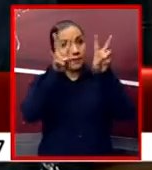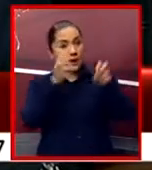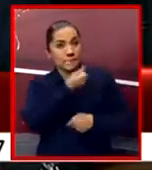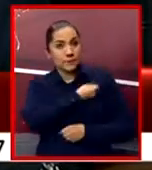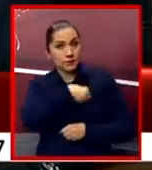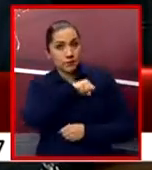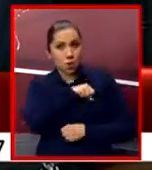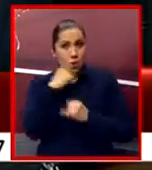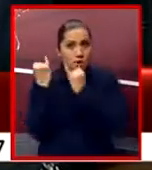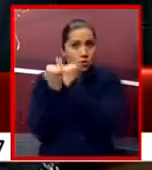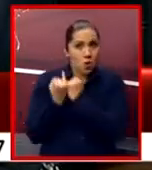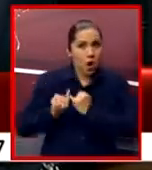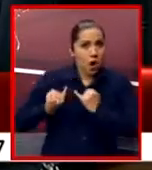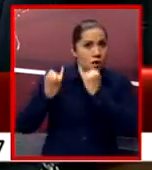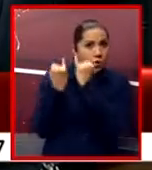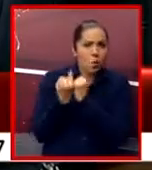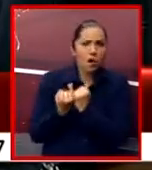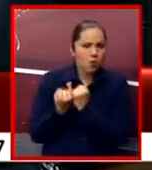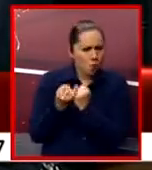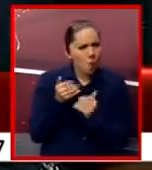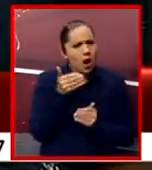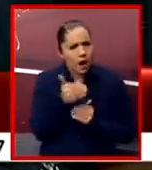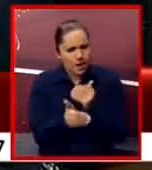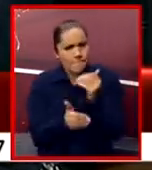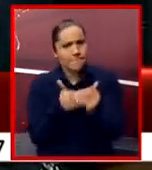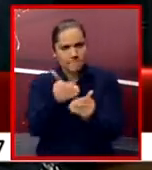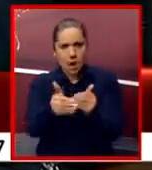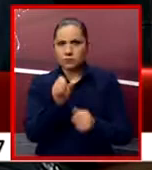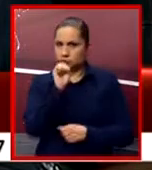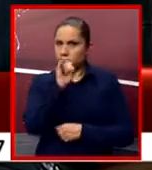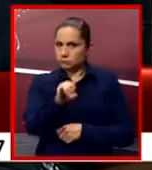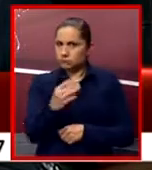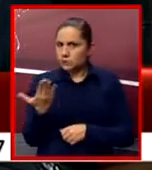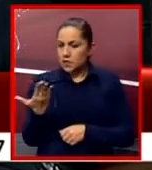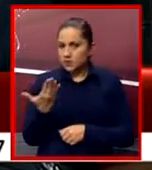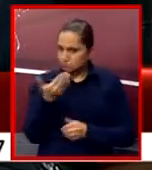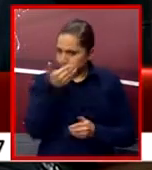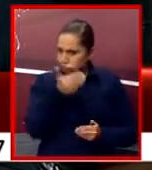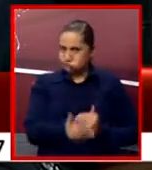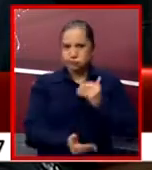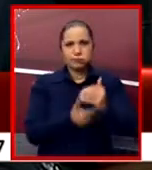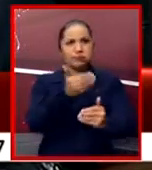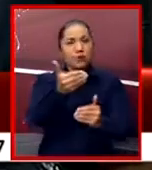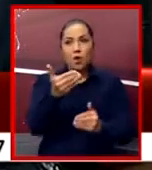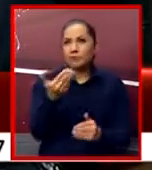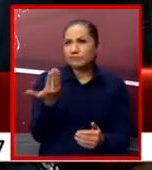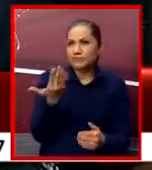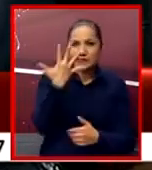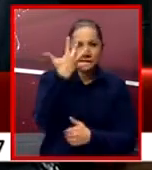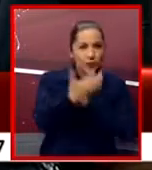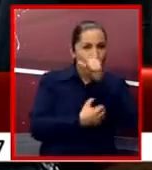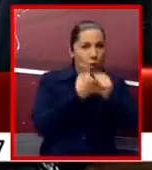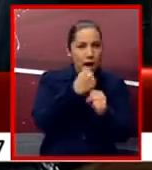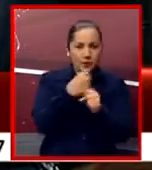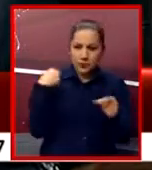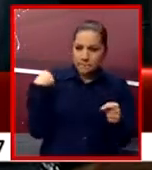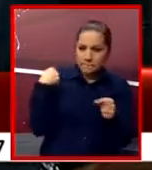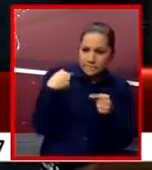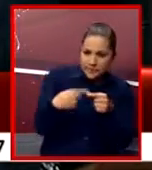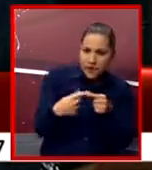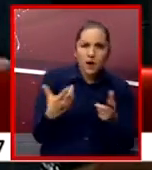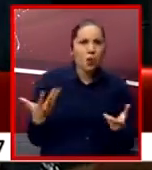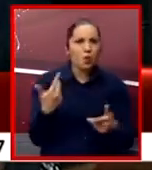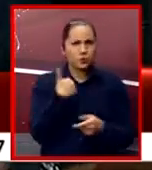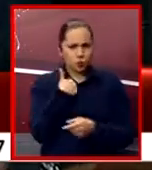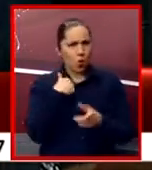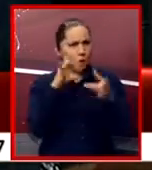manera extraordinaria. Y puedo hablar de los últimos 5 años o puedo referirme a lo que ha pasado en